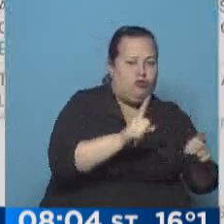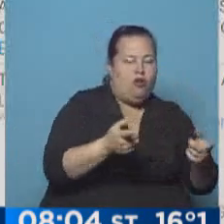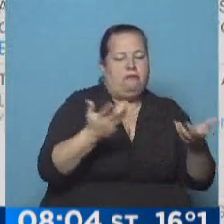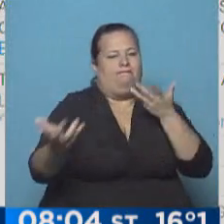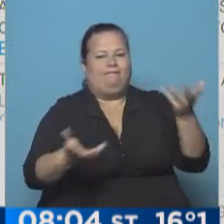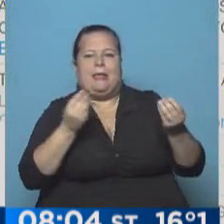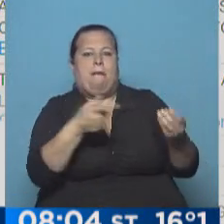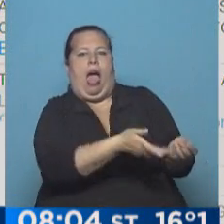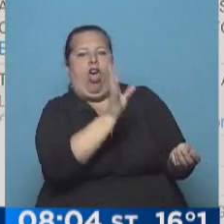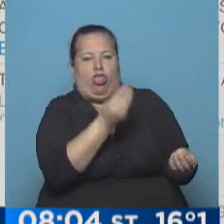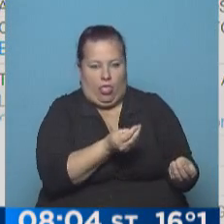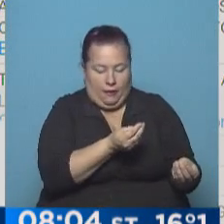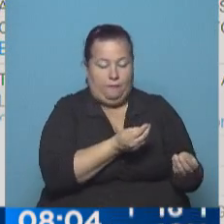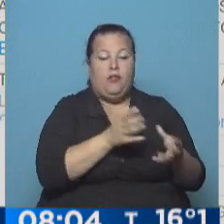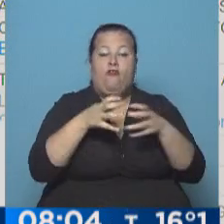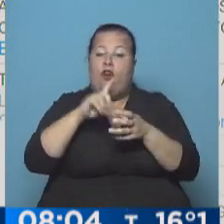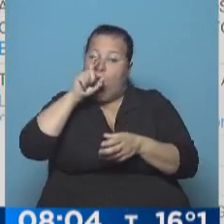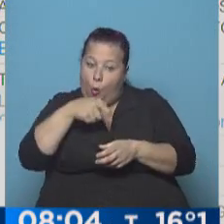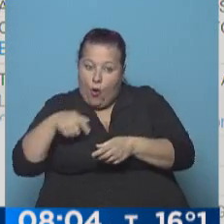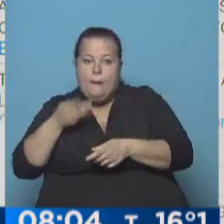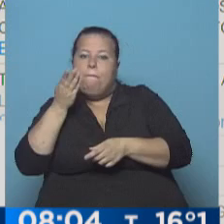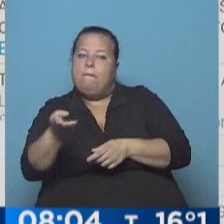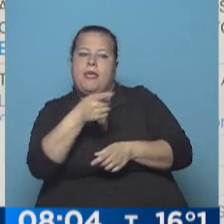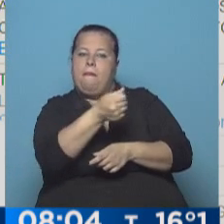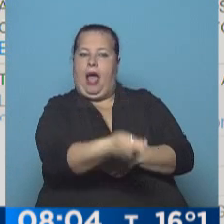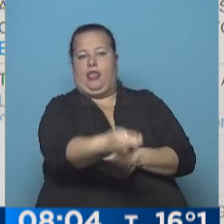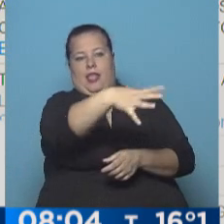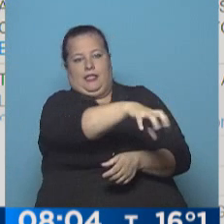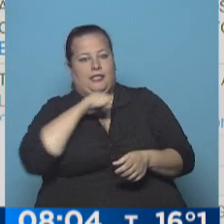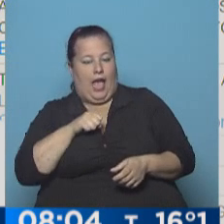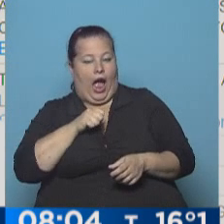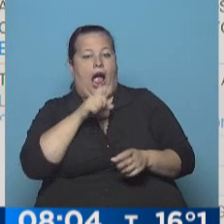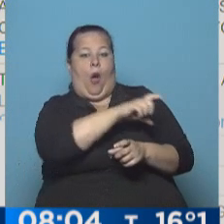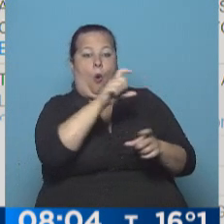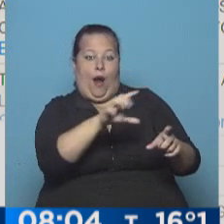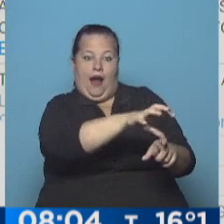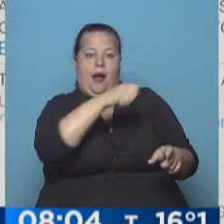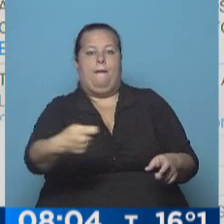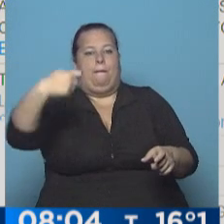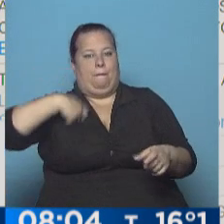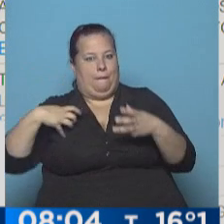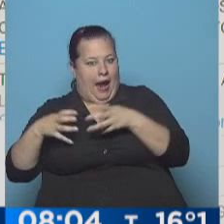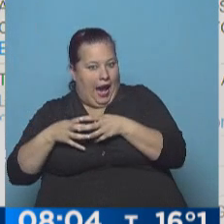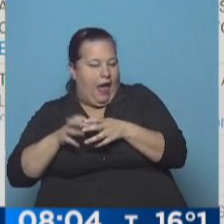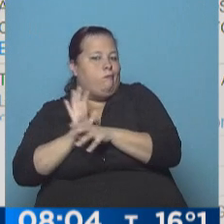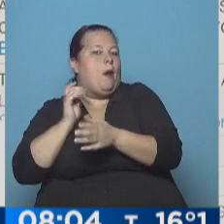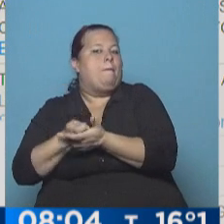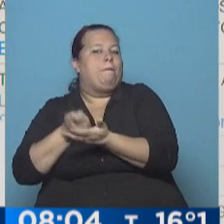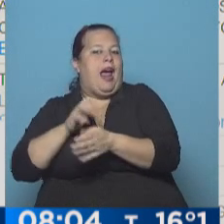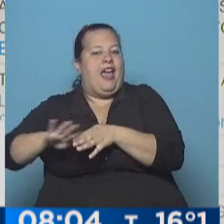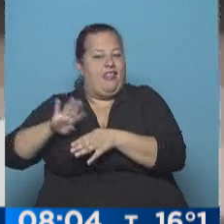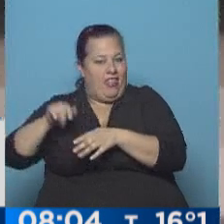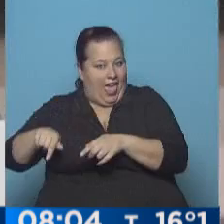se hacía con el dinero los buitres piden que ese dinero se saque de esas cuentas y se le dé a ellos son parte de pago de